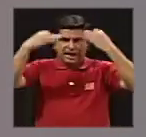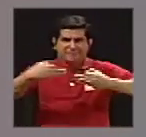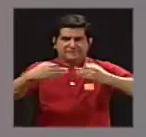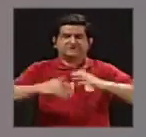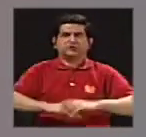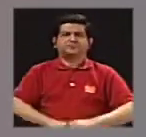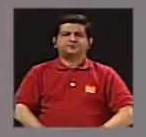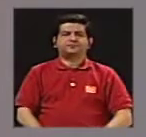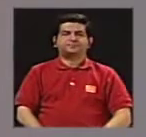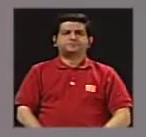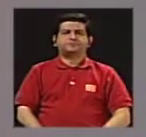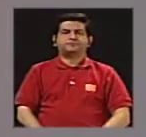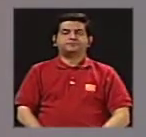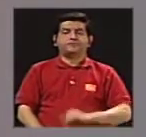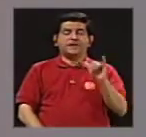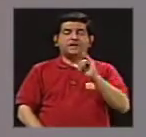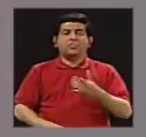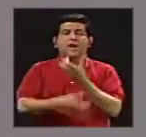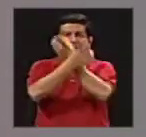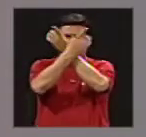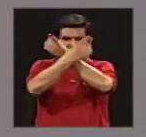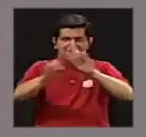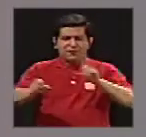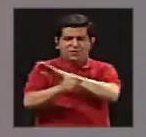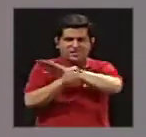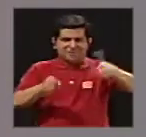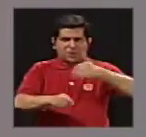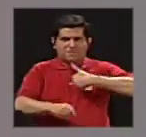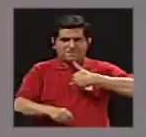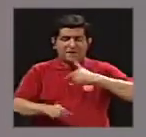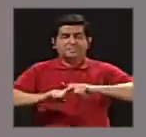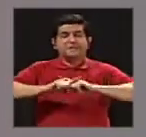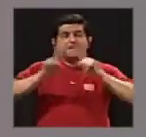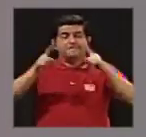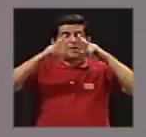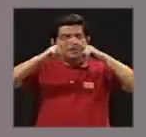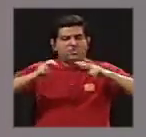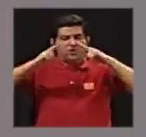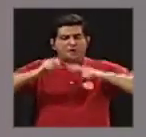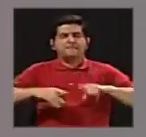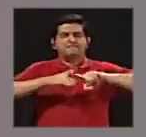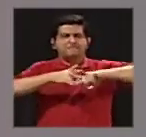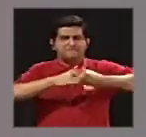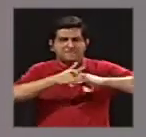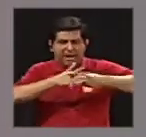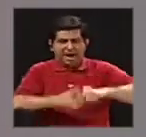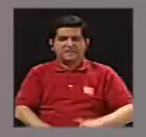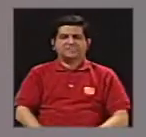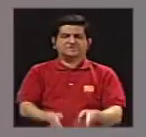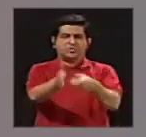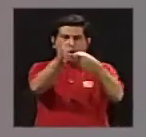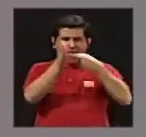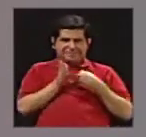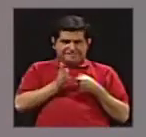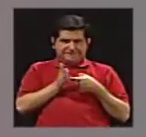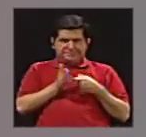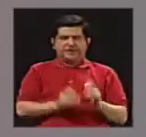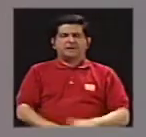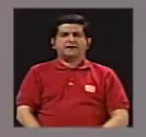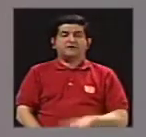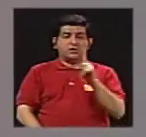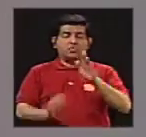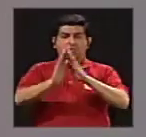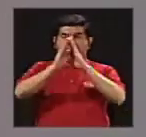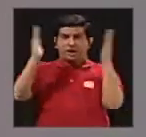decisiones con la democracia plena que tenemos pero revisando mecanismos que si exigen una